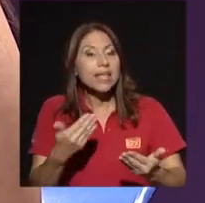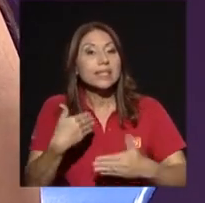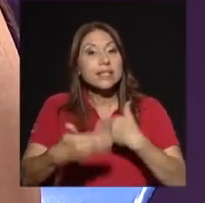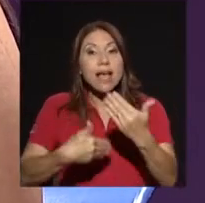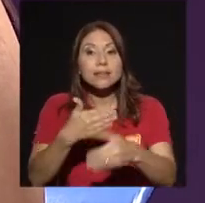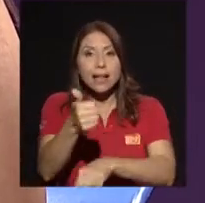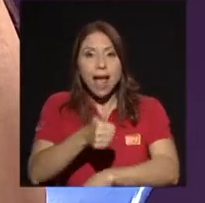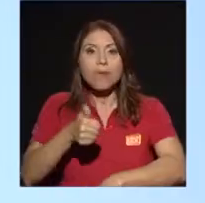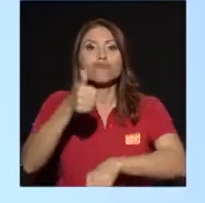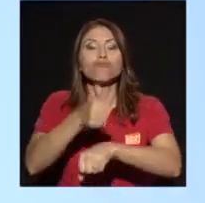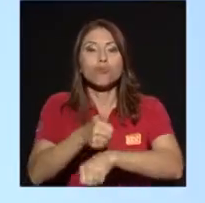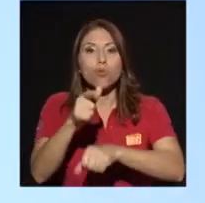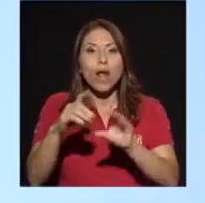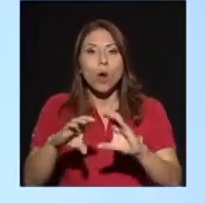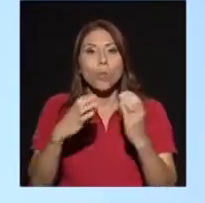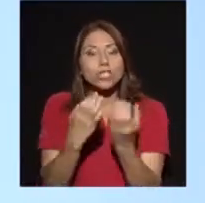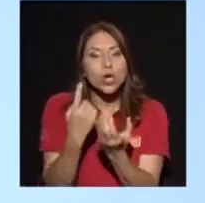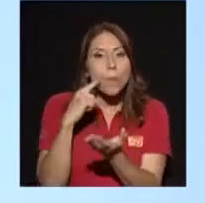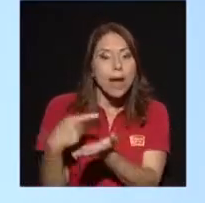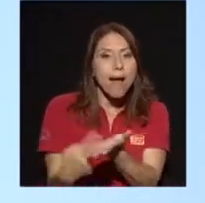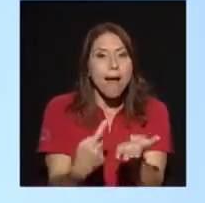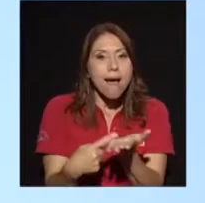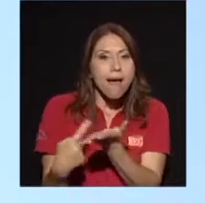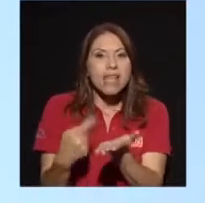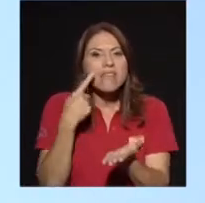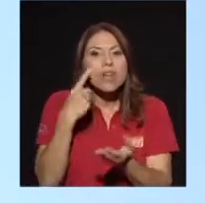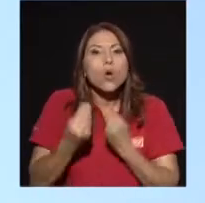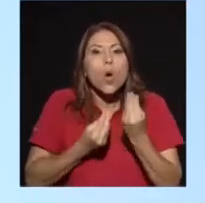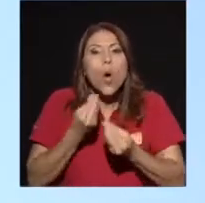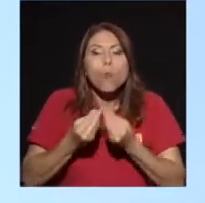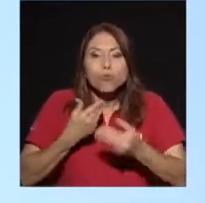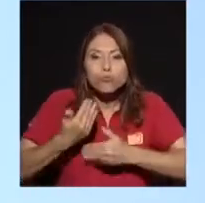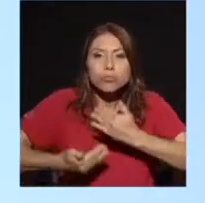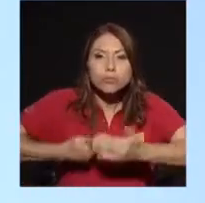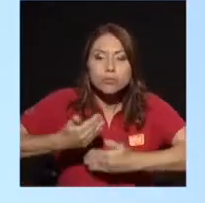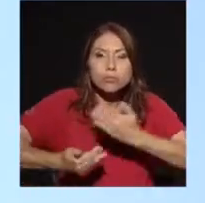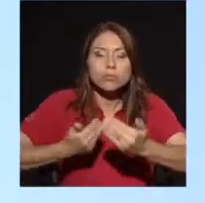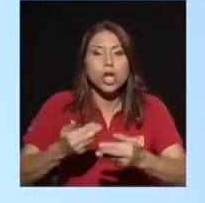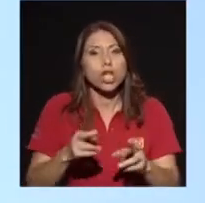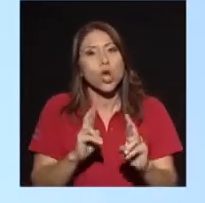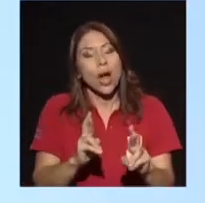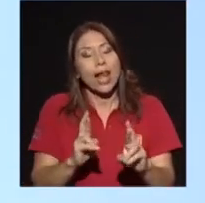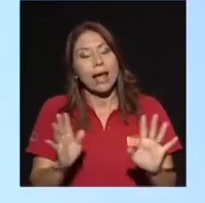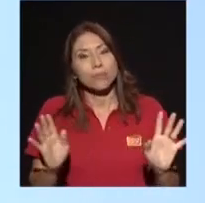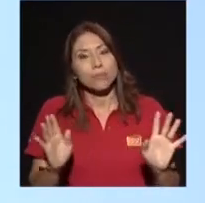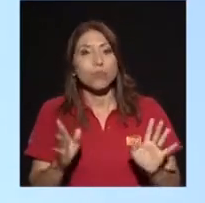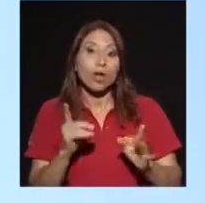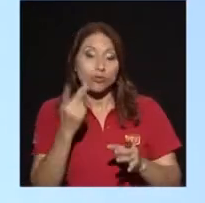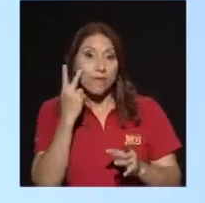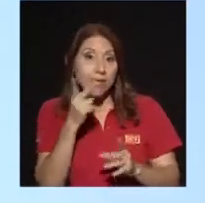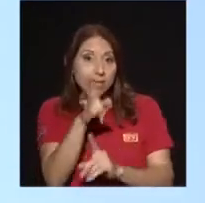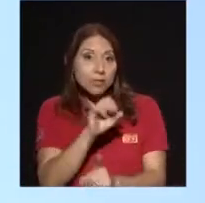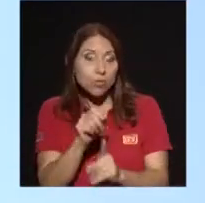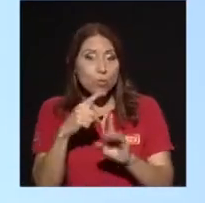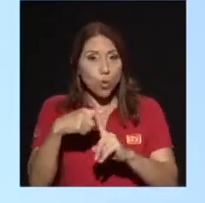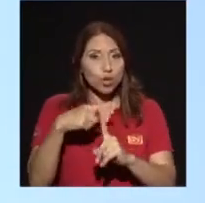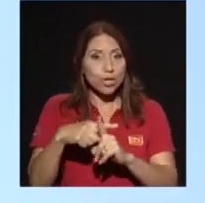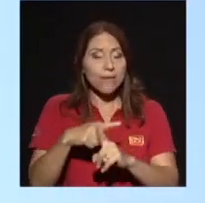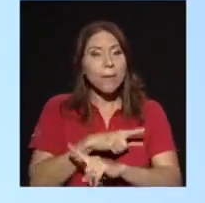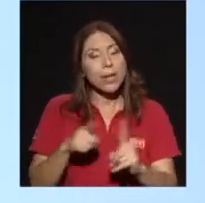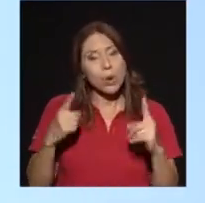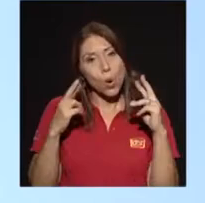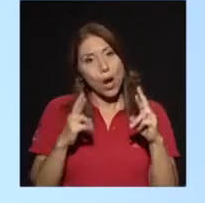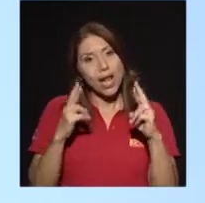asigne una comisión y ya después ver, ¿verdad?, cómo sigue el trámite, que ojalá, bueno, el panorama es bastante positivo, pero ojalá que lo